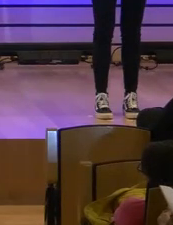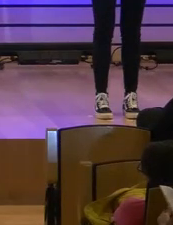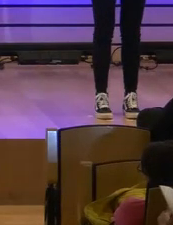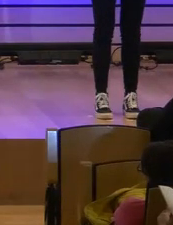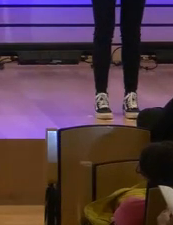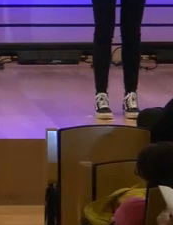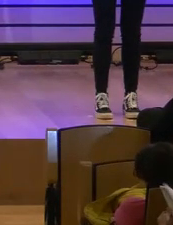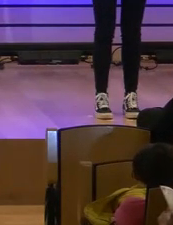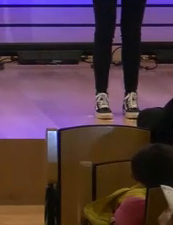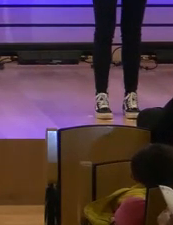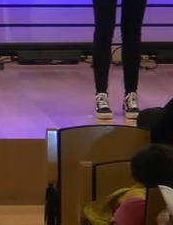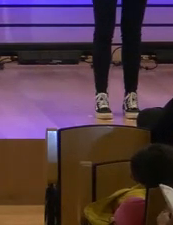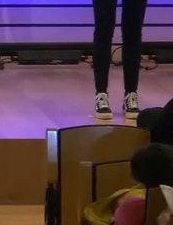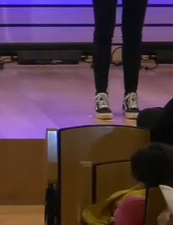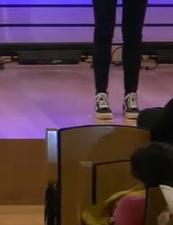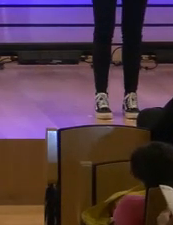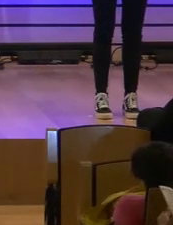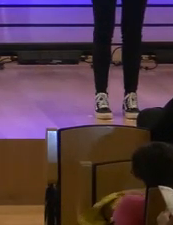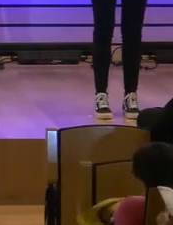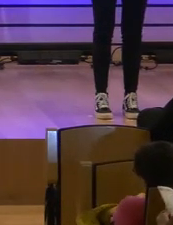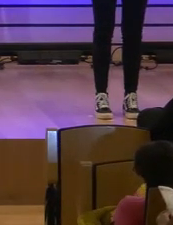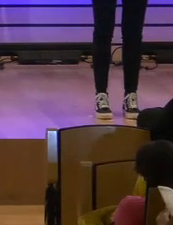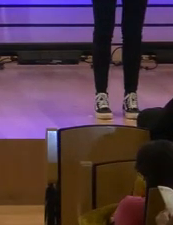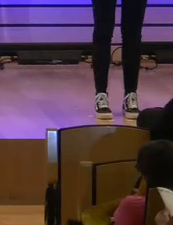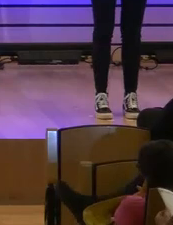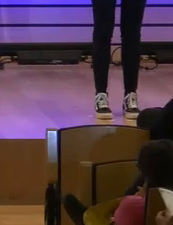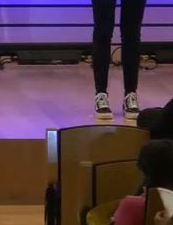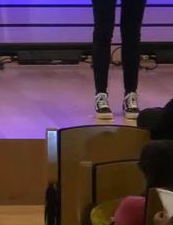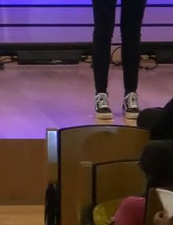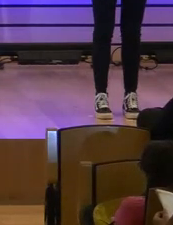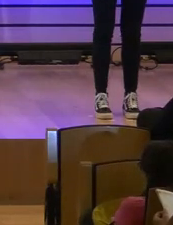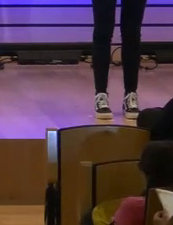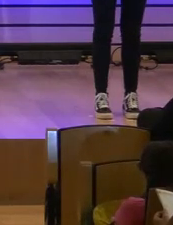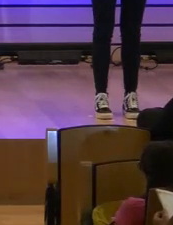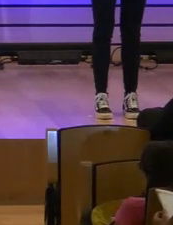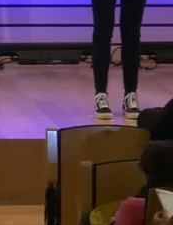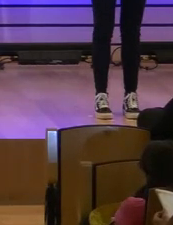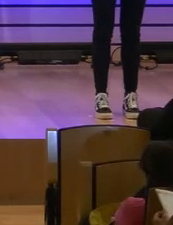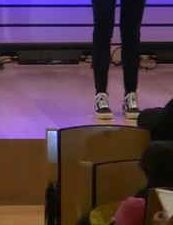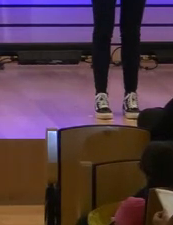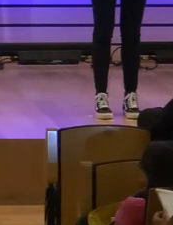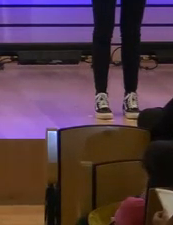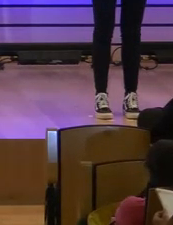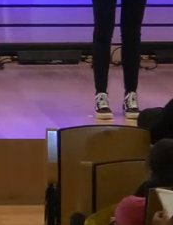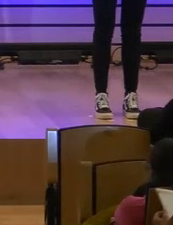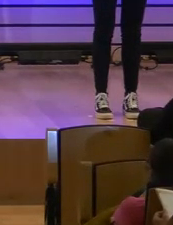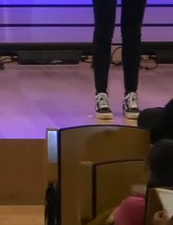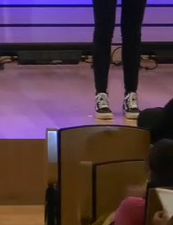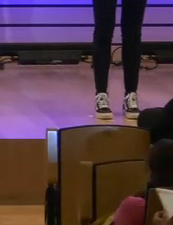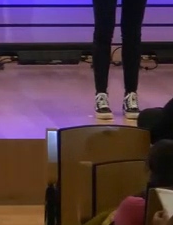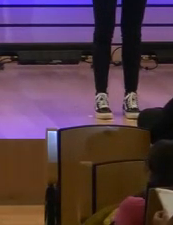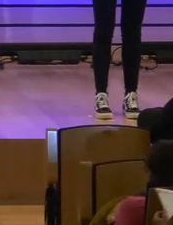Esto de la sostenibilidad ha generado una industria, ¿no? Que yo estoy muy contenta porque tengo muchos alumnos que quiero que tengan